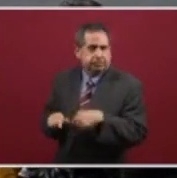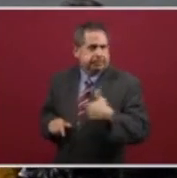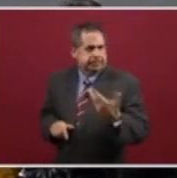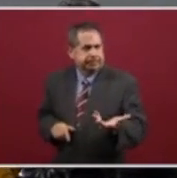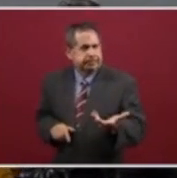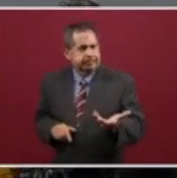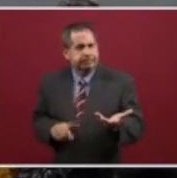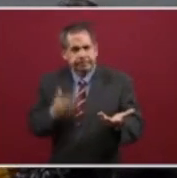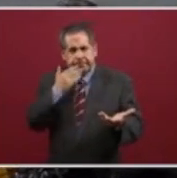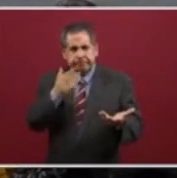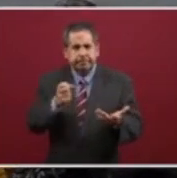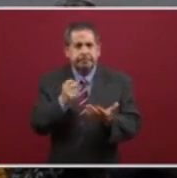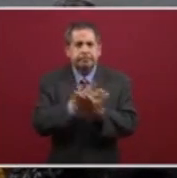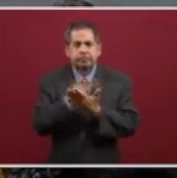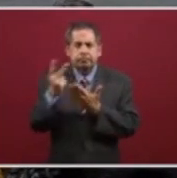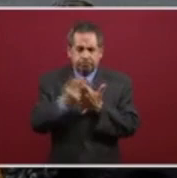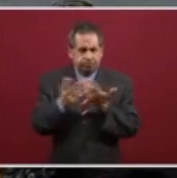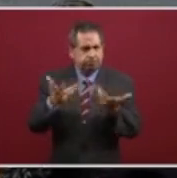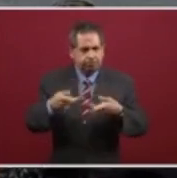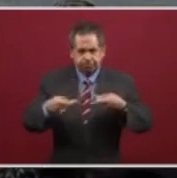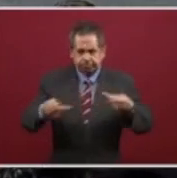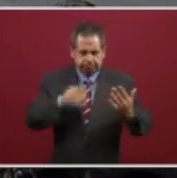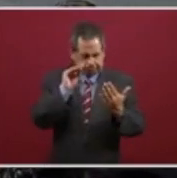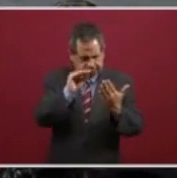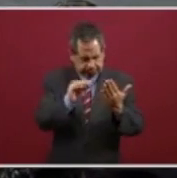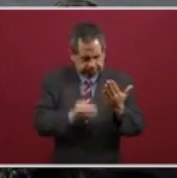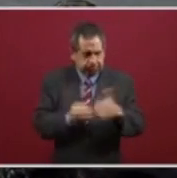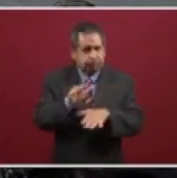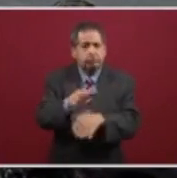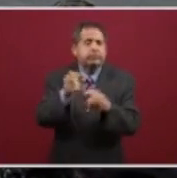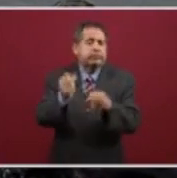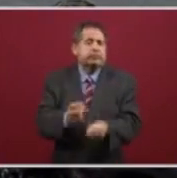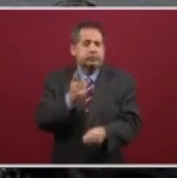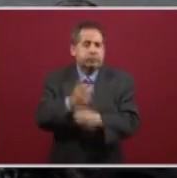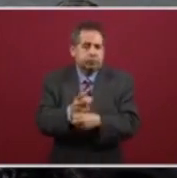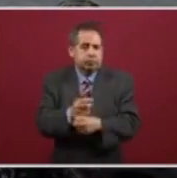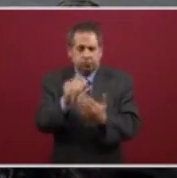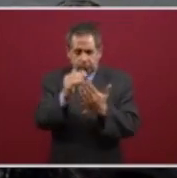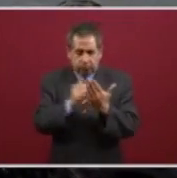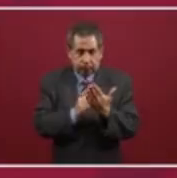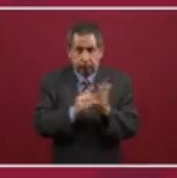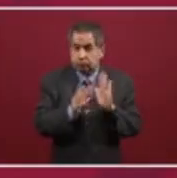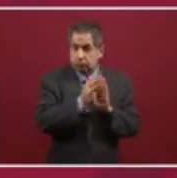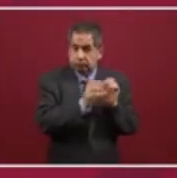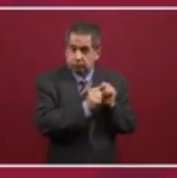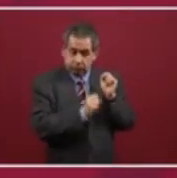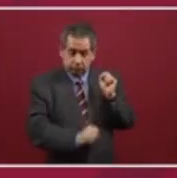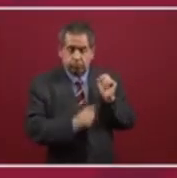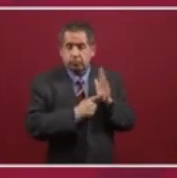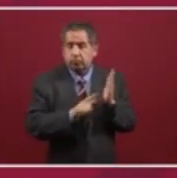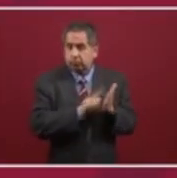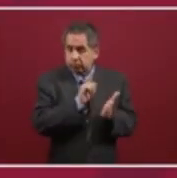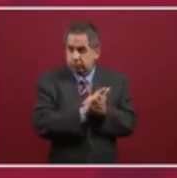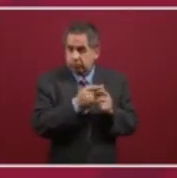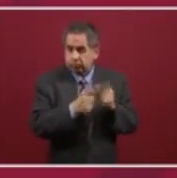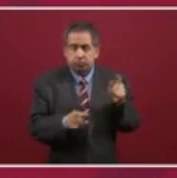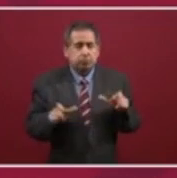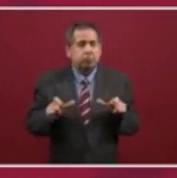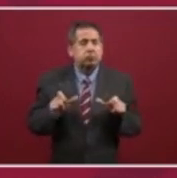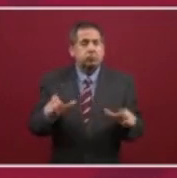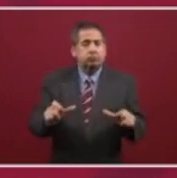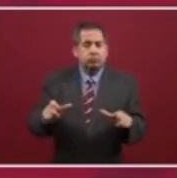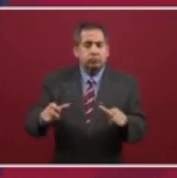un programa de seguridad y de acuerdo a la Constitución y a las leyes, la Guardia